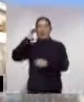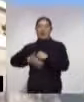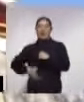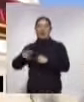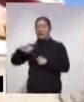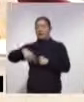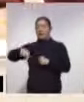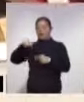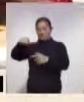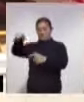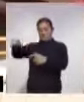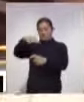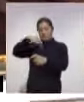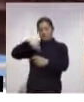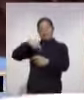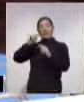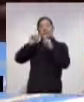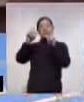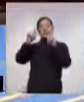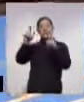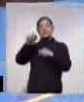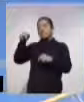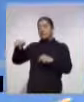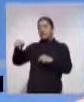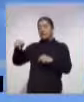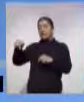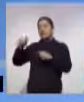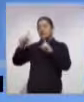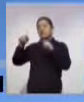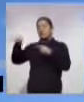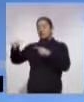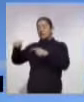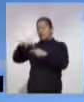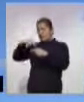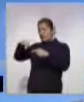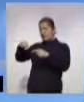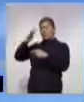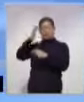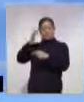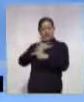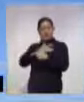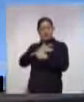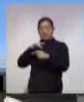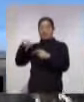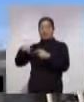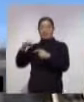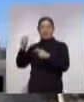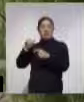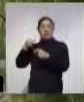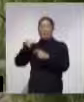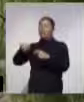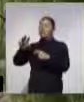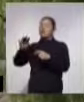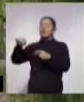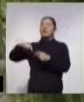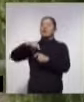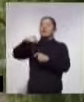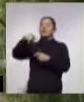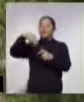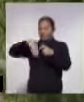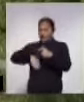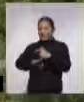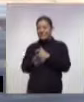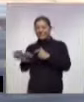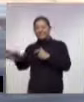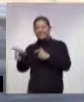periférico que contempla el libramiento de Tlaxcala, la autopista Tlaxcala-San Martín, la vía corta y el nodo vial de El Molinito. Con la apertura de